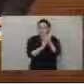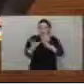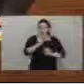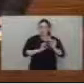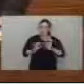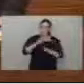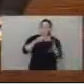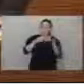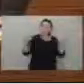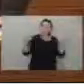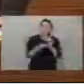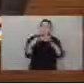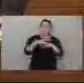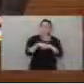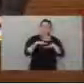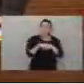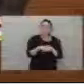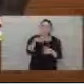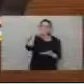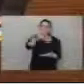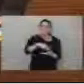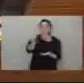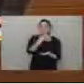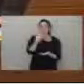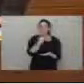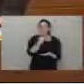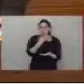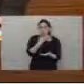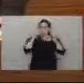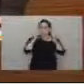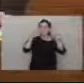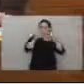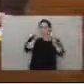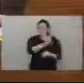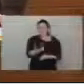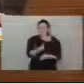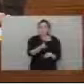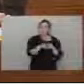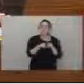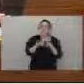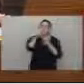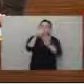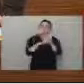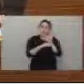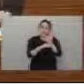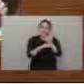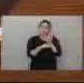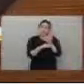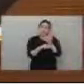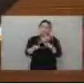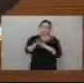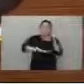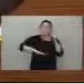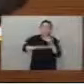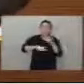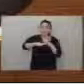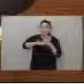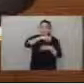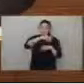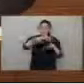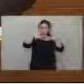red de centros docentes de enseñanza no universitaria, que fijará, entre otros aspectos, las unidades básicas de división territorial, los criterios para la adscripción